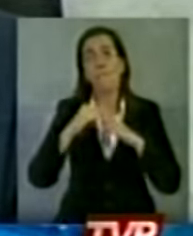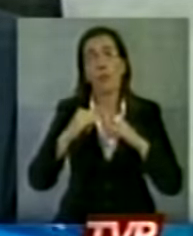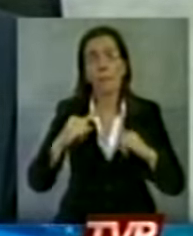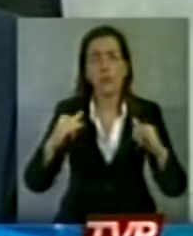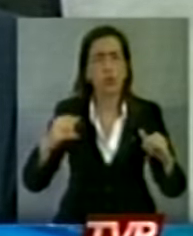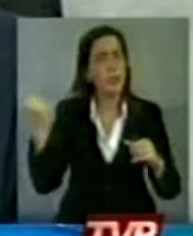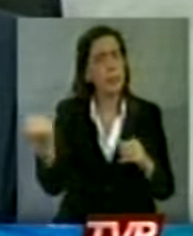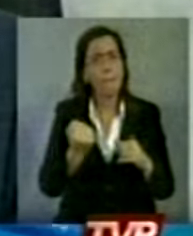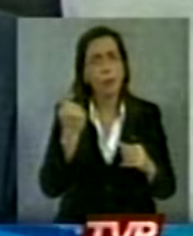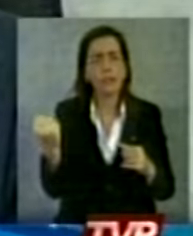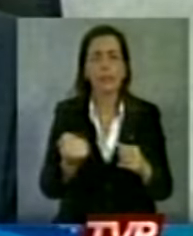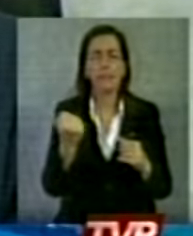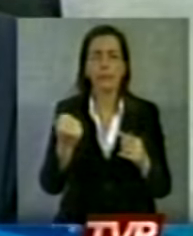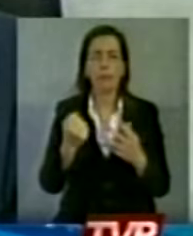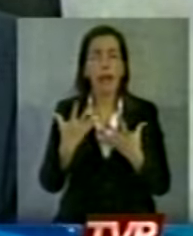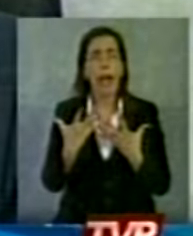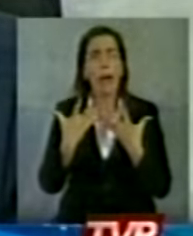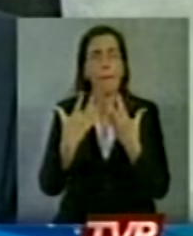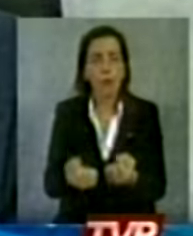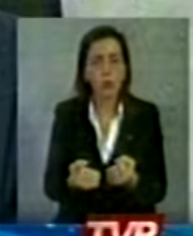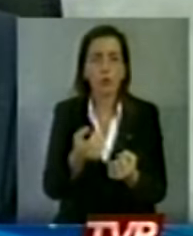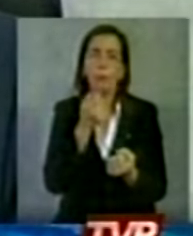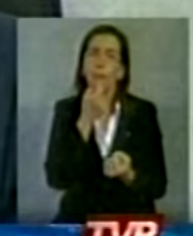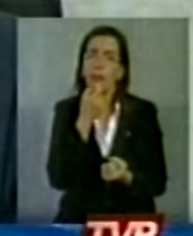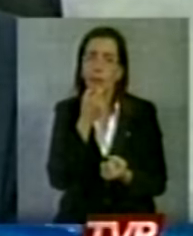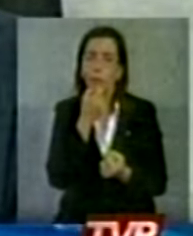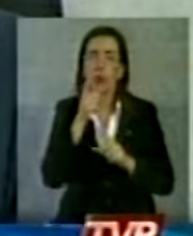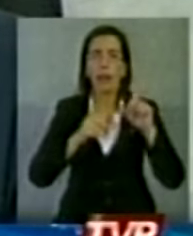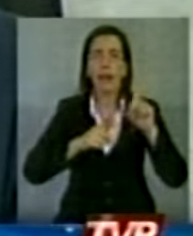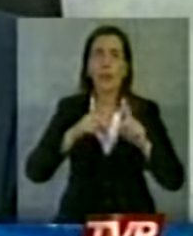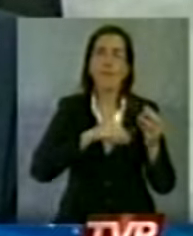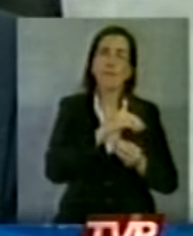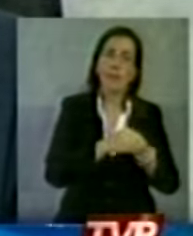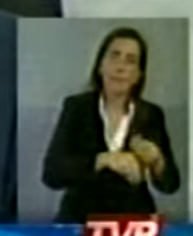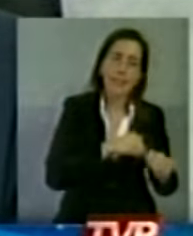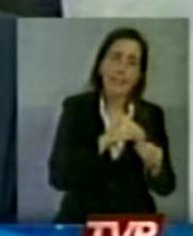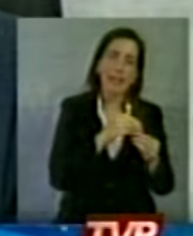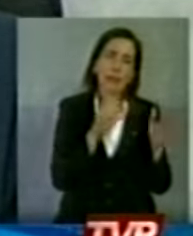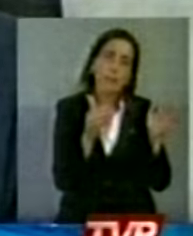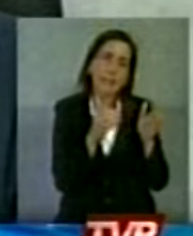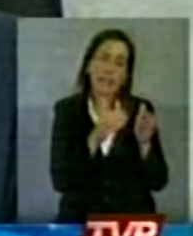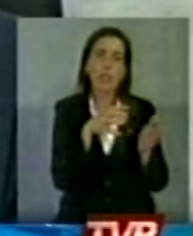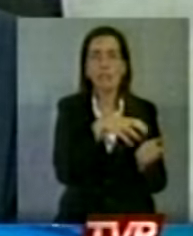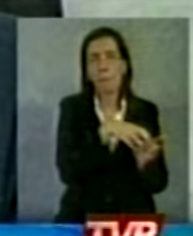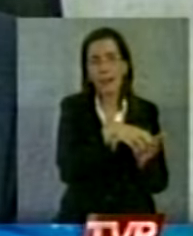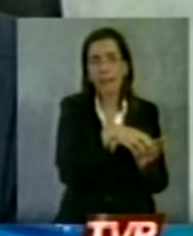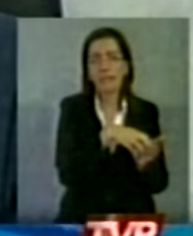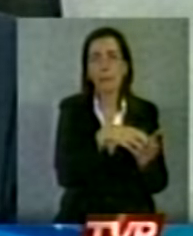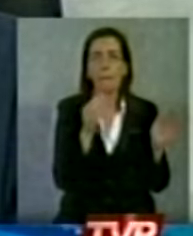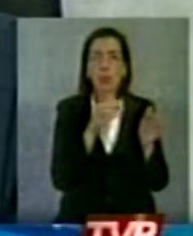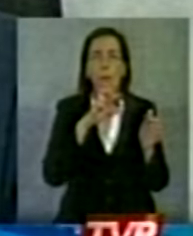producción y el apoyo concreto a organizaciones y familias de pequeños productores.